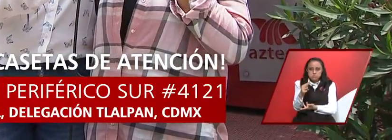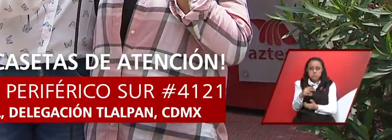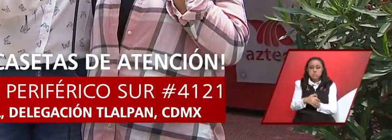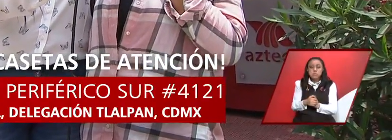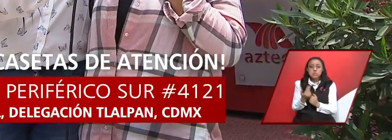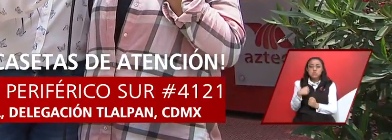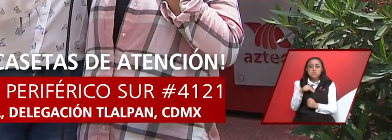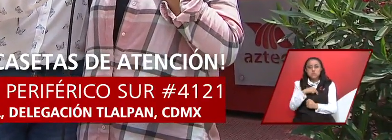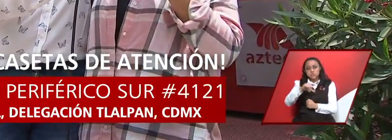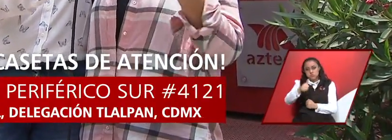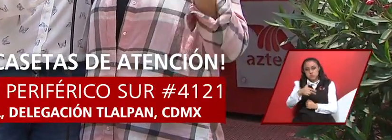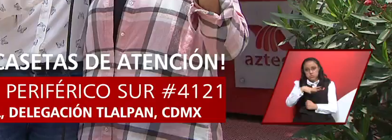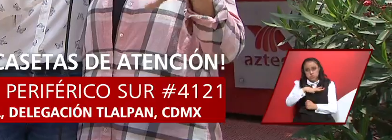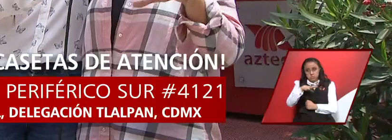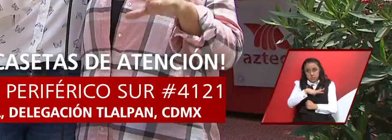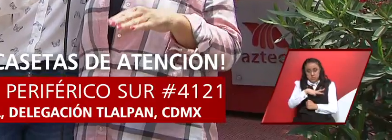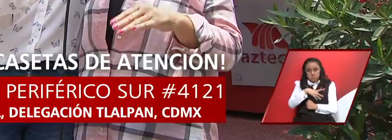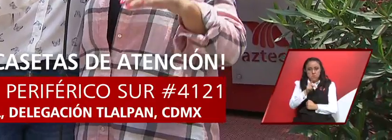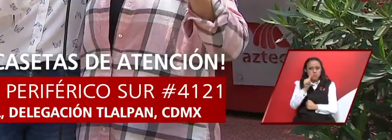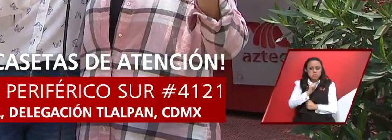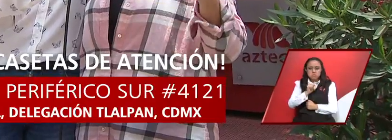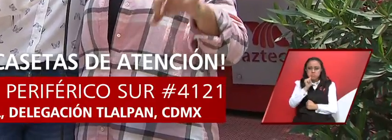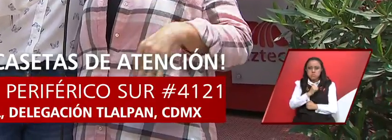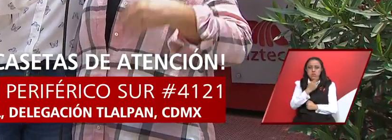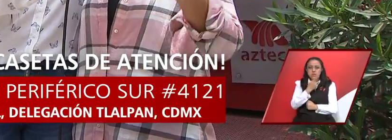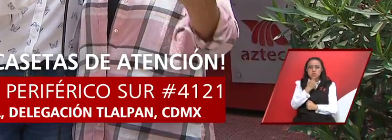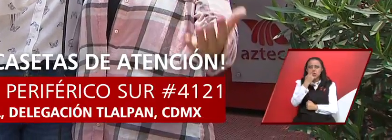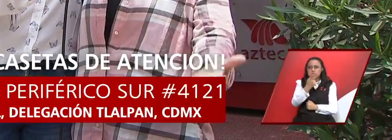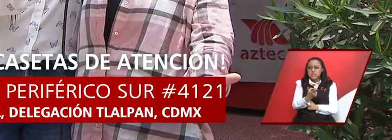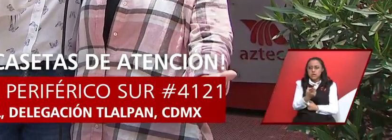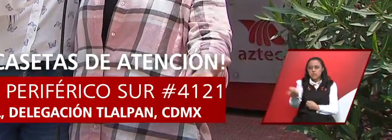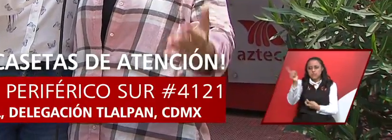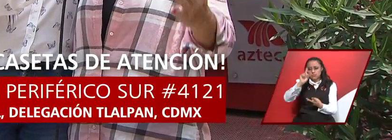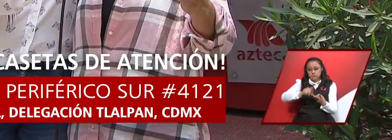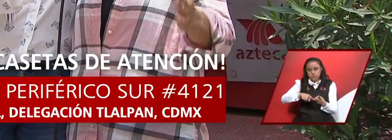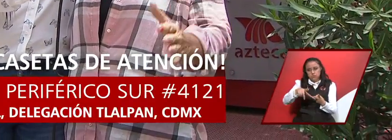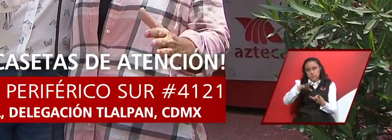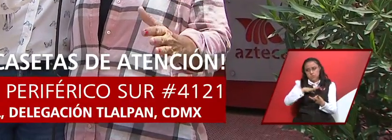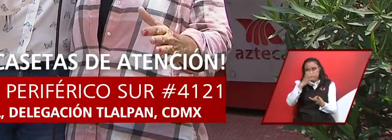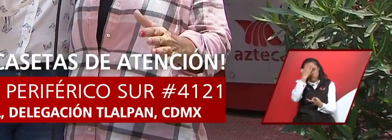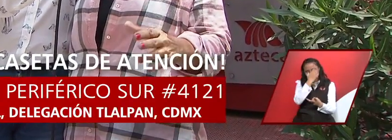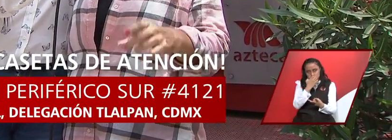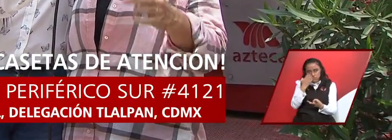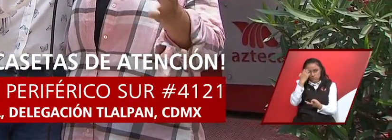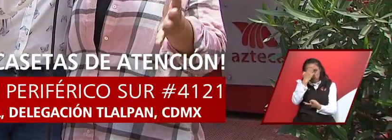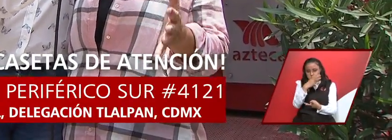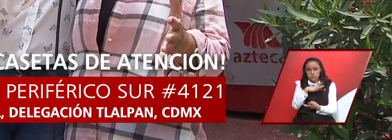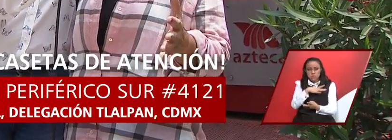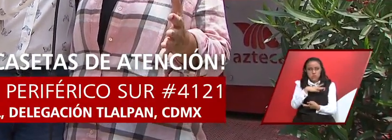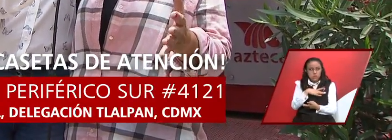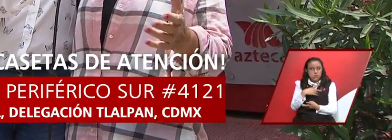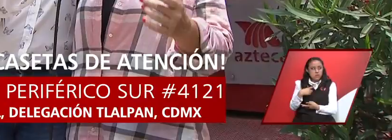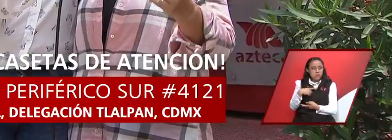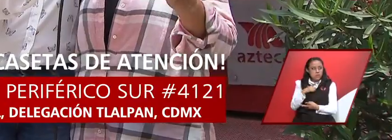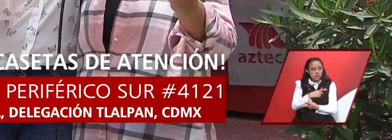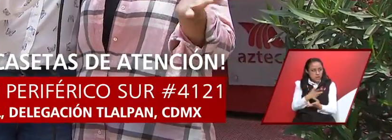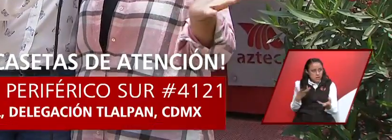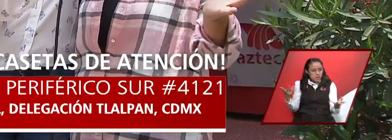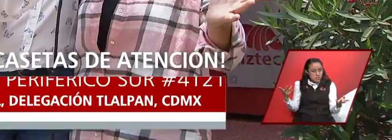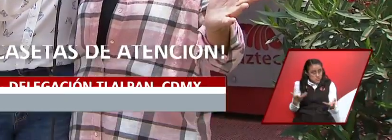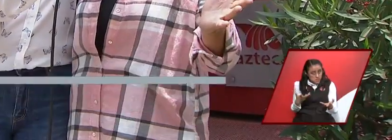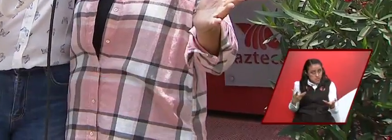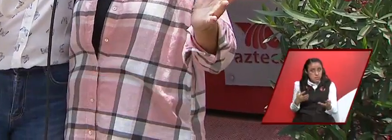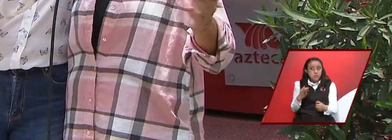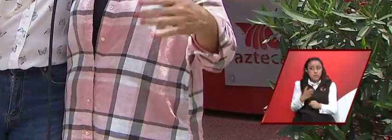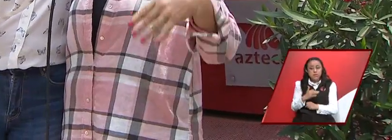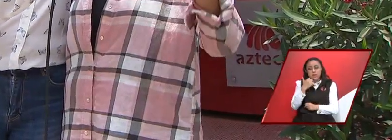nosotros tenemos otro, pero siempre se dice que hay un tercer avalúo que se tiene que hacer, y eso es lo que